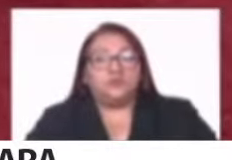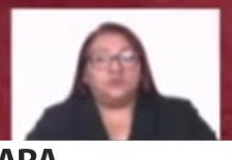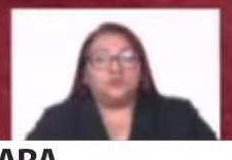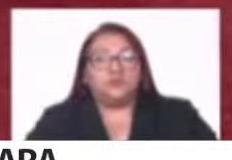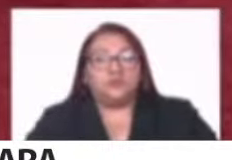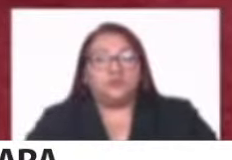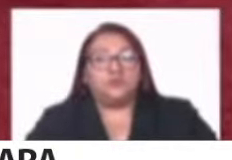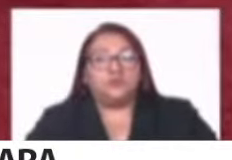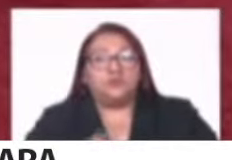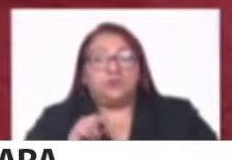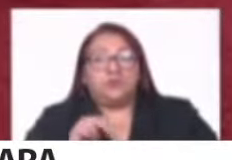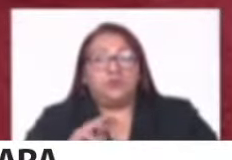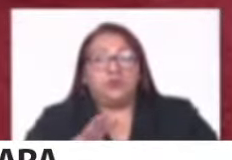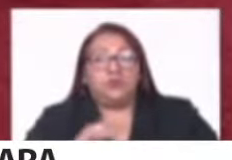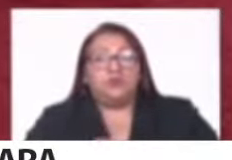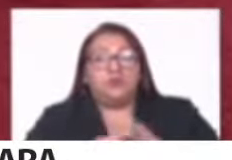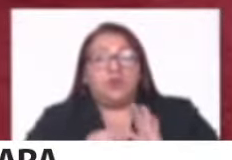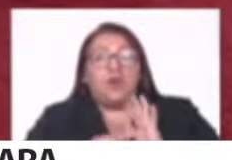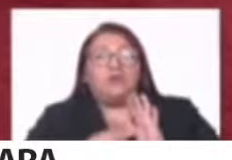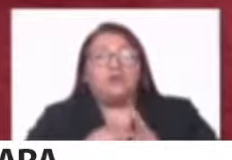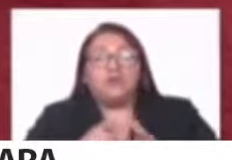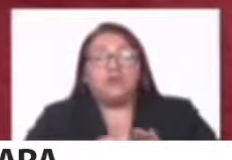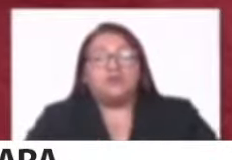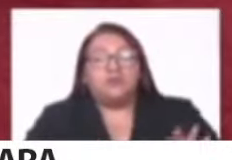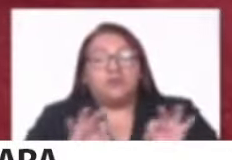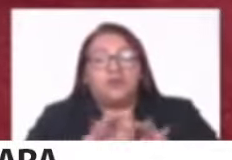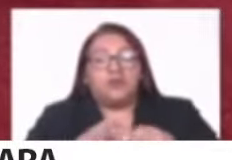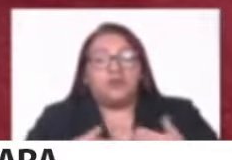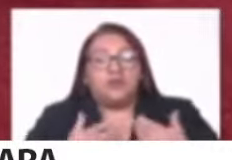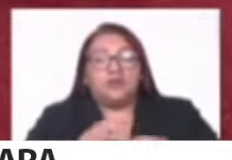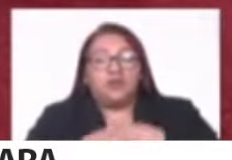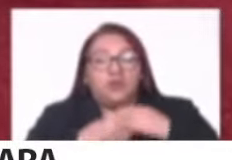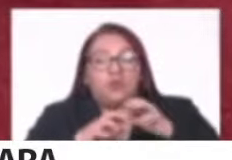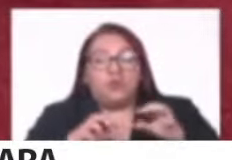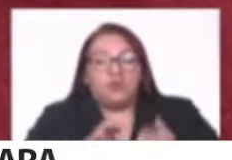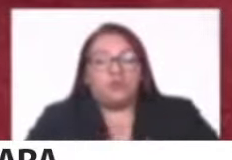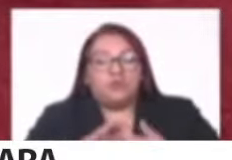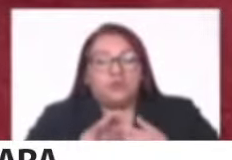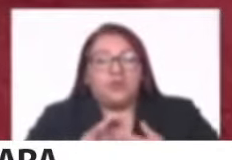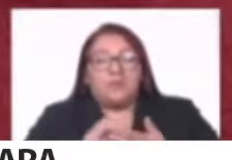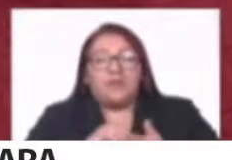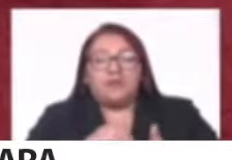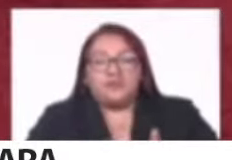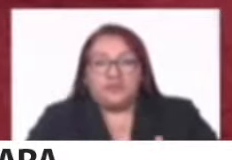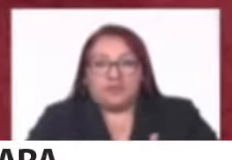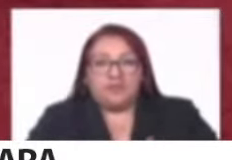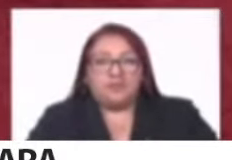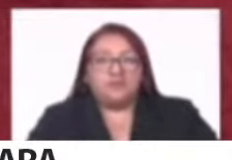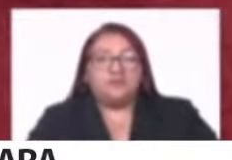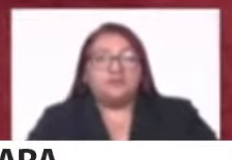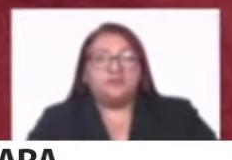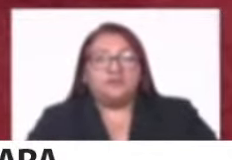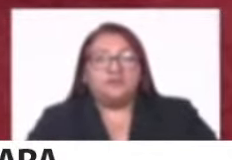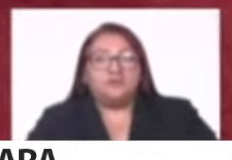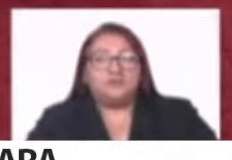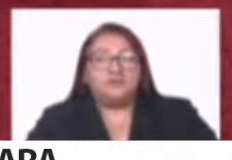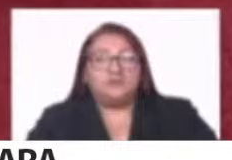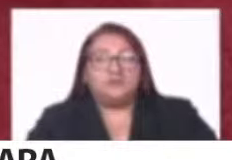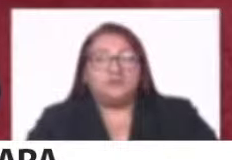ha sido diseñado para reflejar estas prioridades de la población, especialmente la más vulnerable. Así, por ejemplo, cito